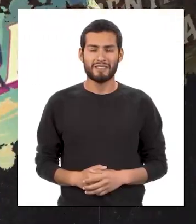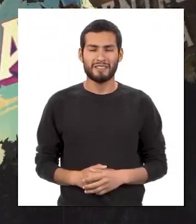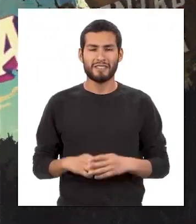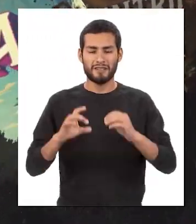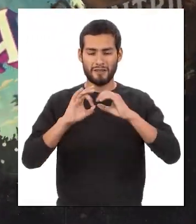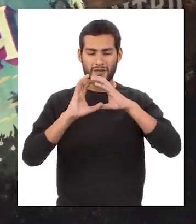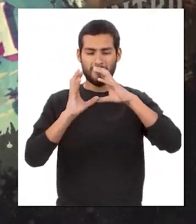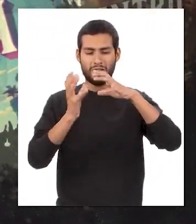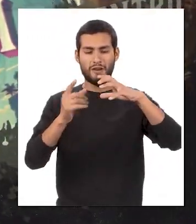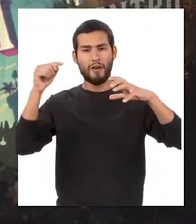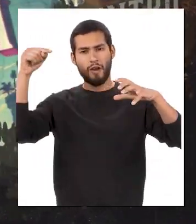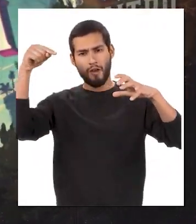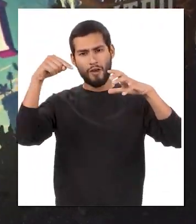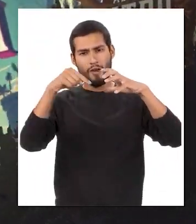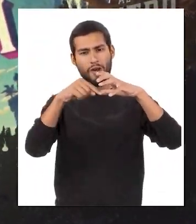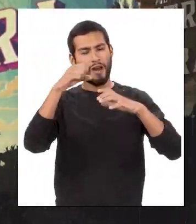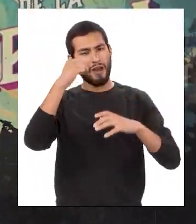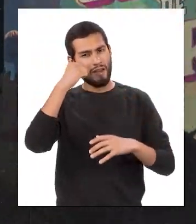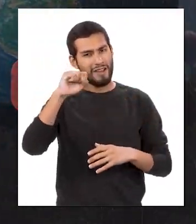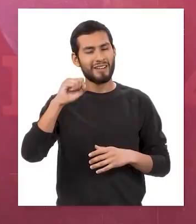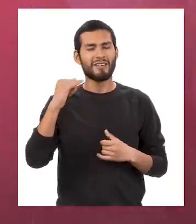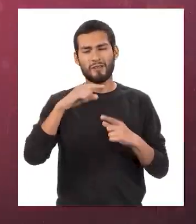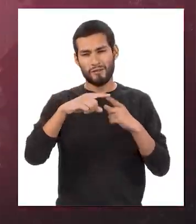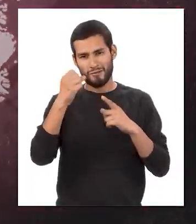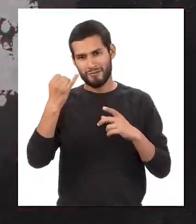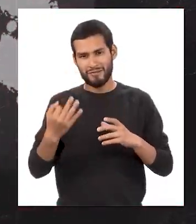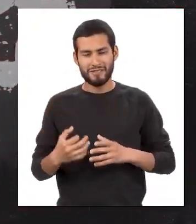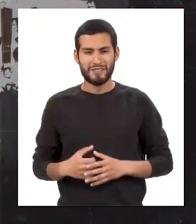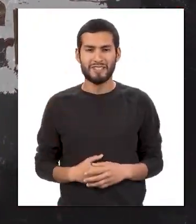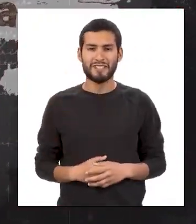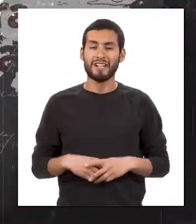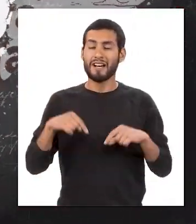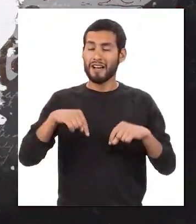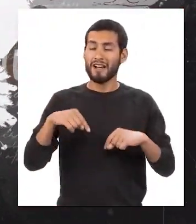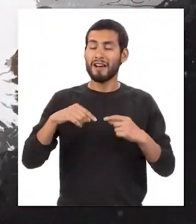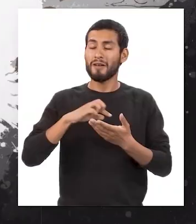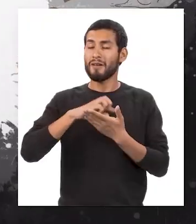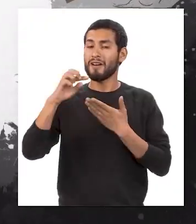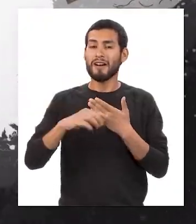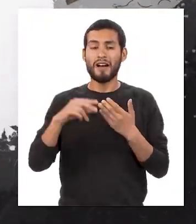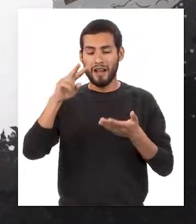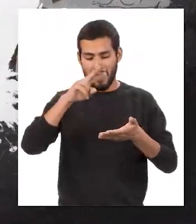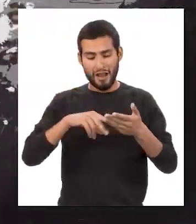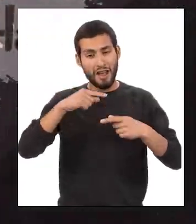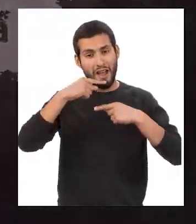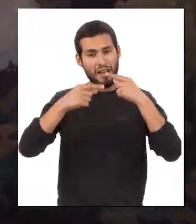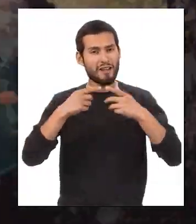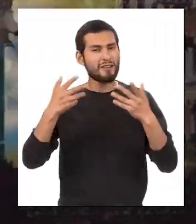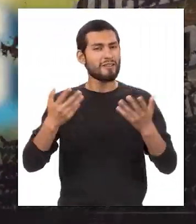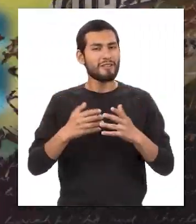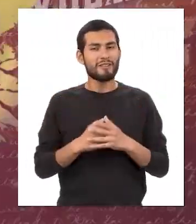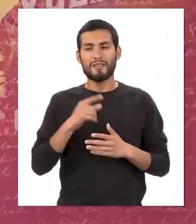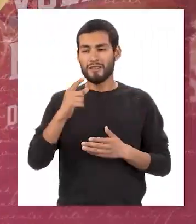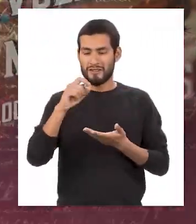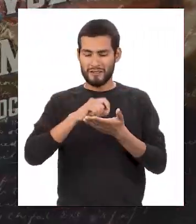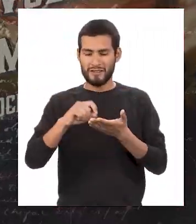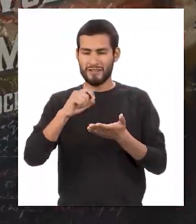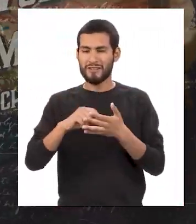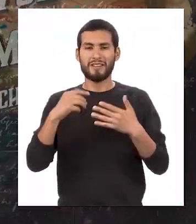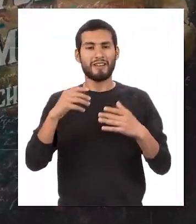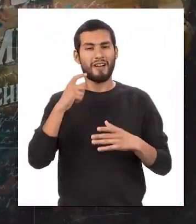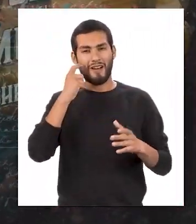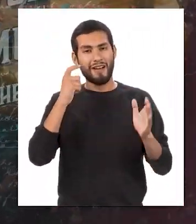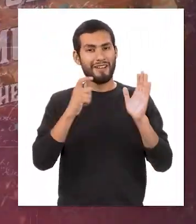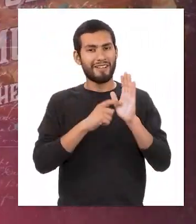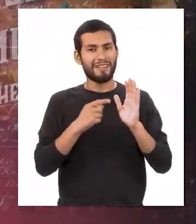Viaje al centro de la Tierra, entre otros. Y en este capítulo de Leer para Contarla, les presentaremos una de